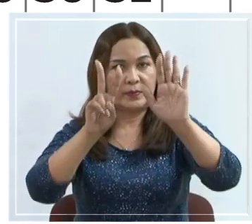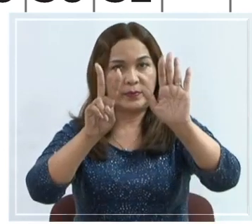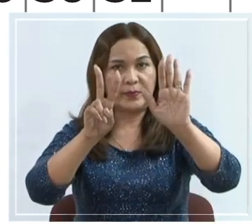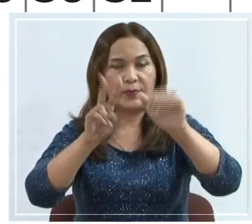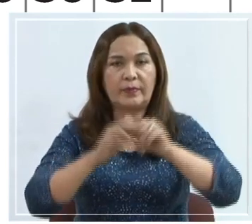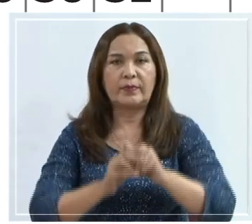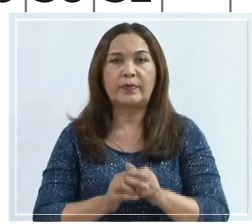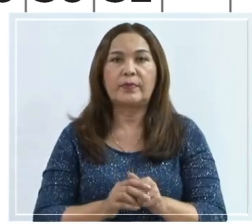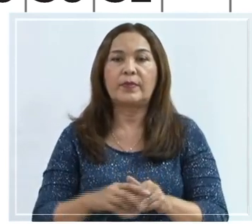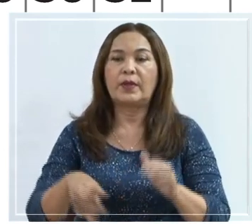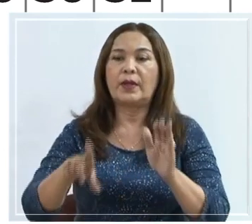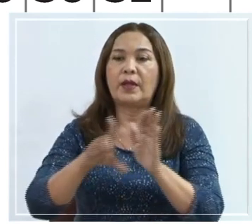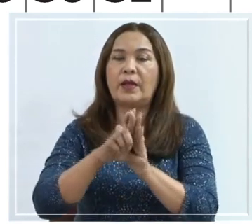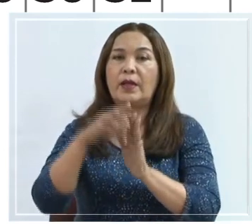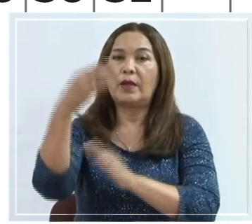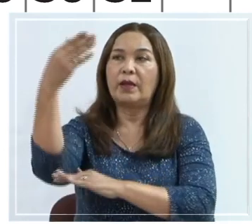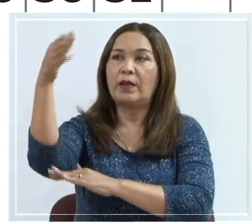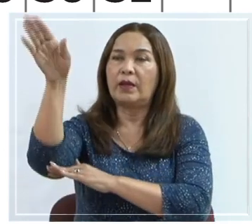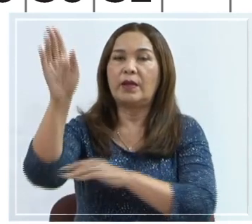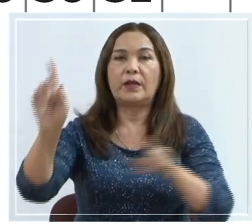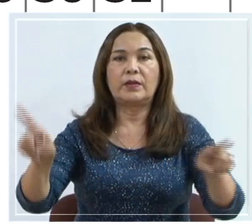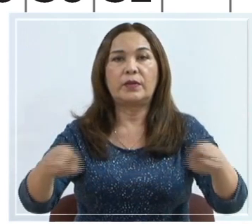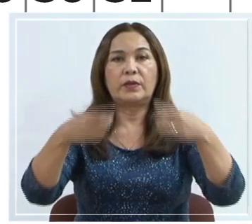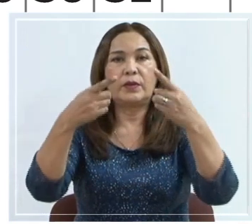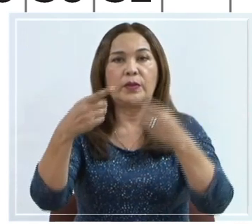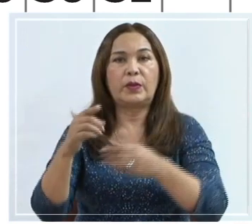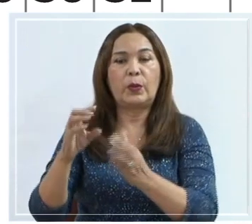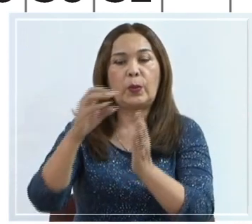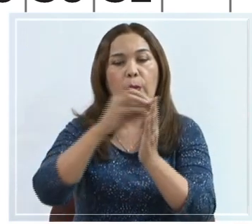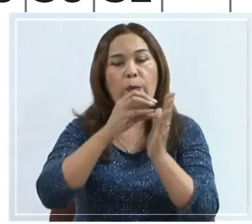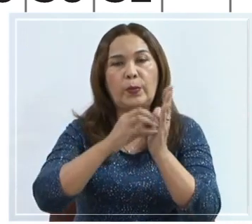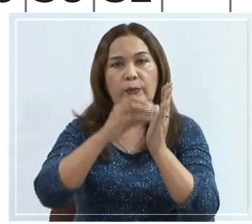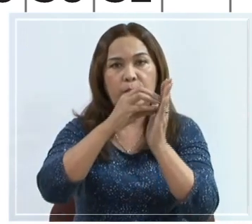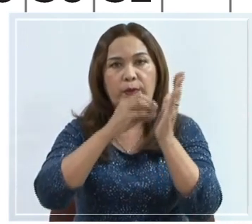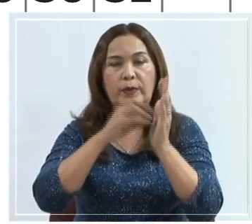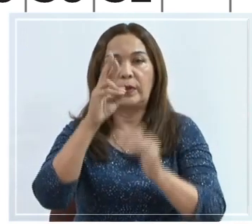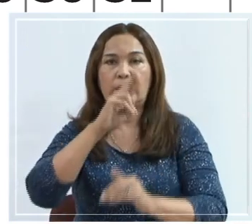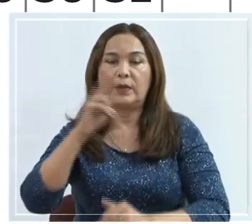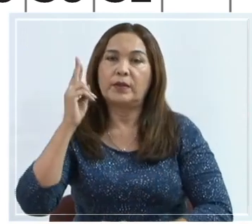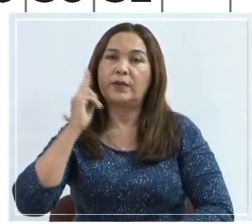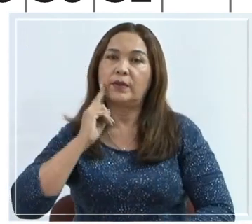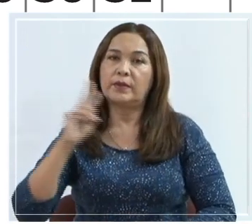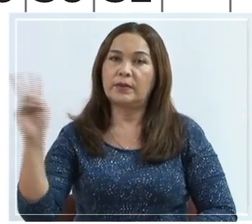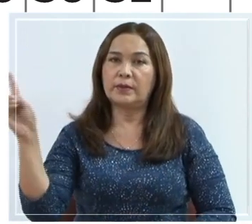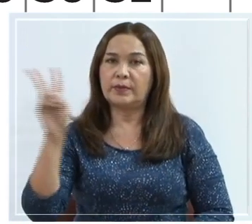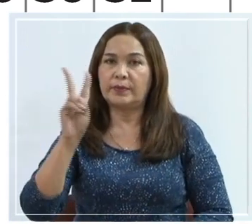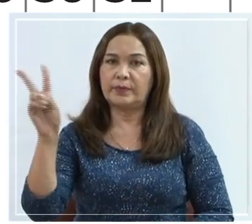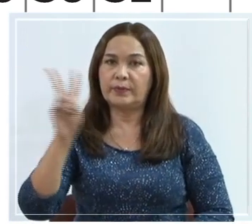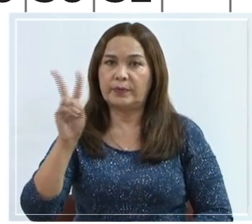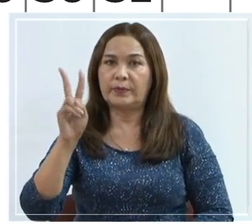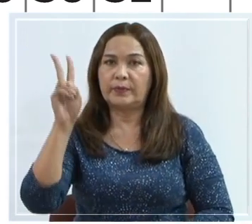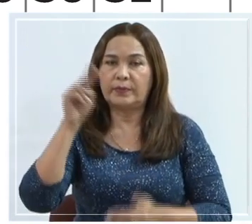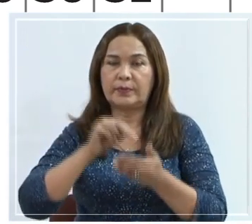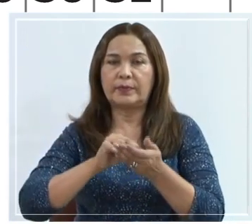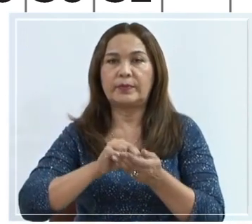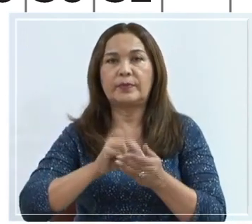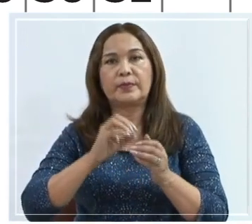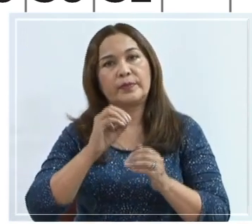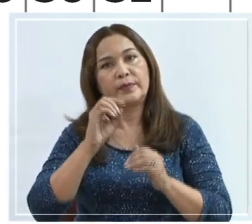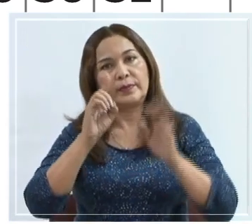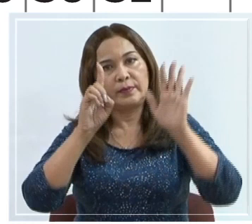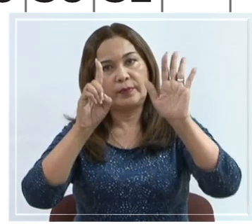7 ley de banderas himno y escudo nacional de la república bolivariana de venezuela